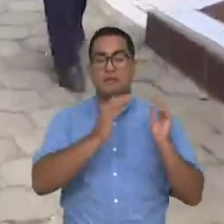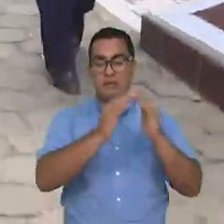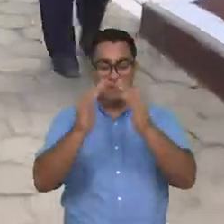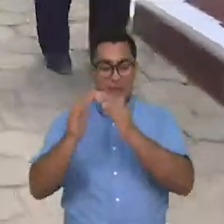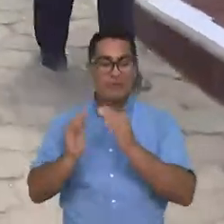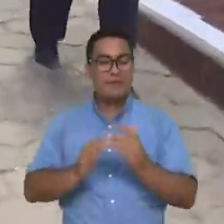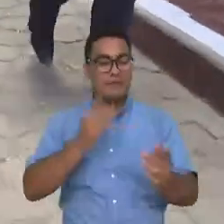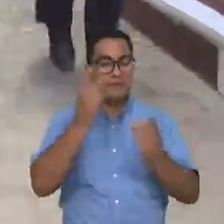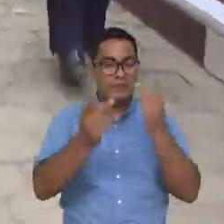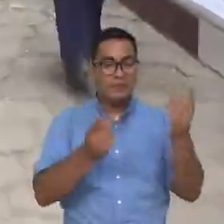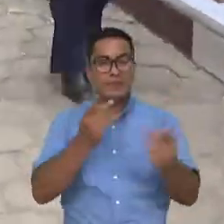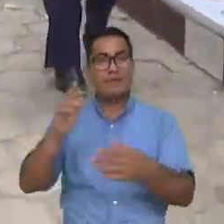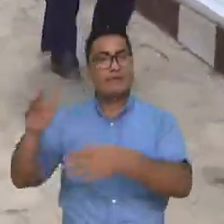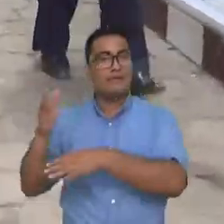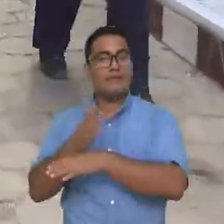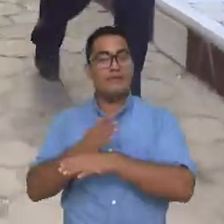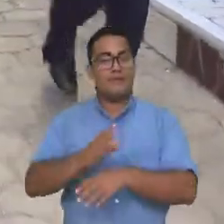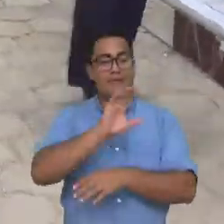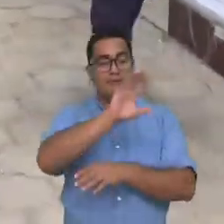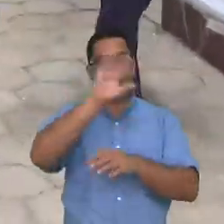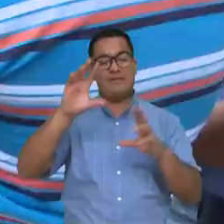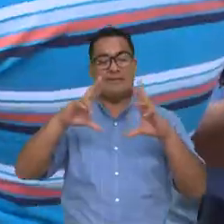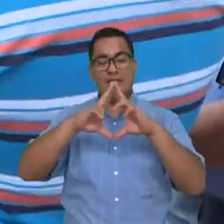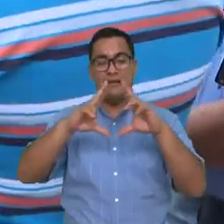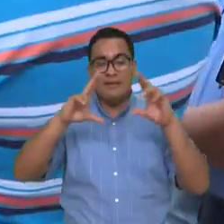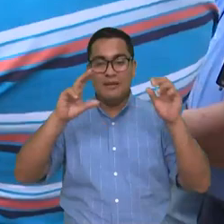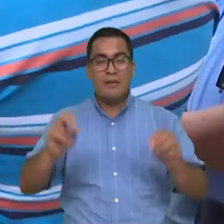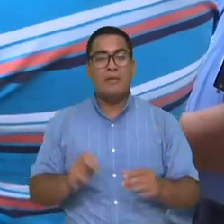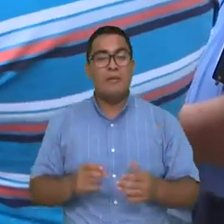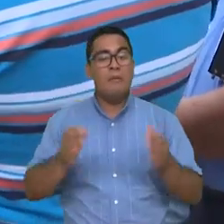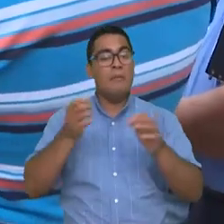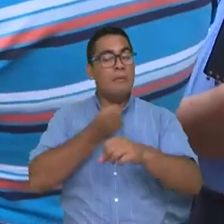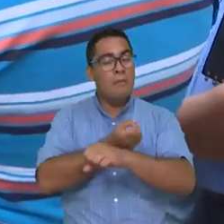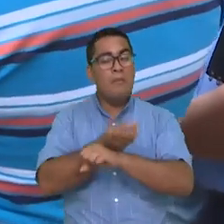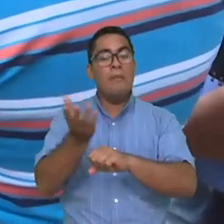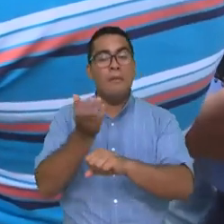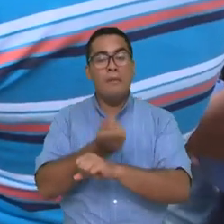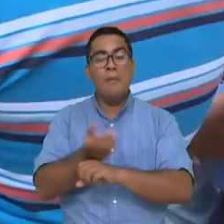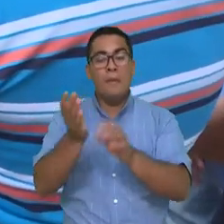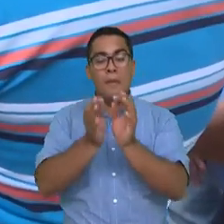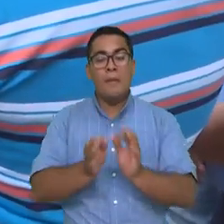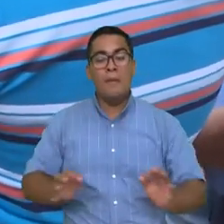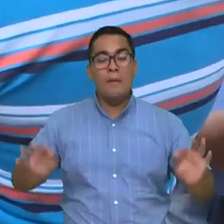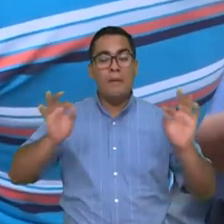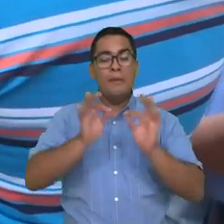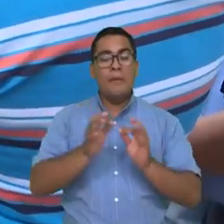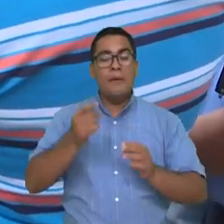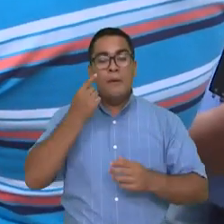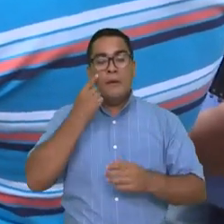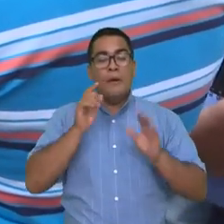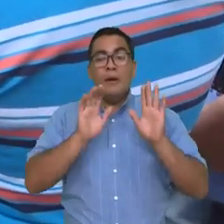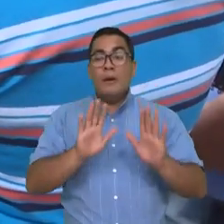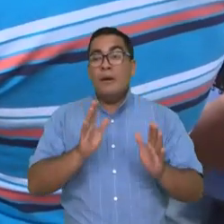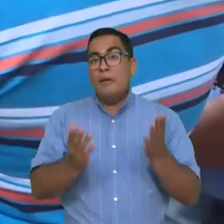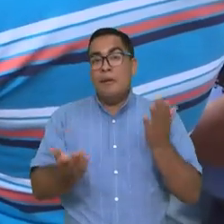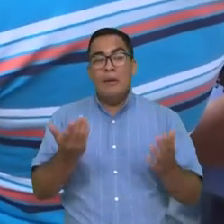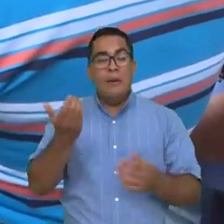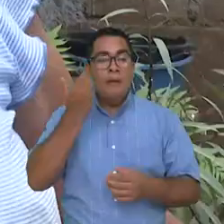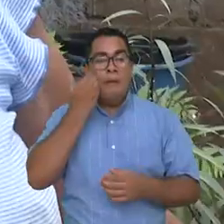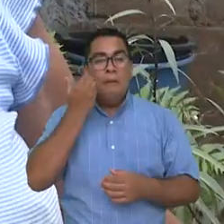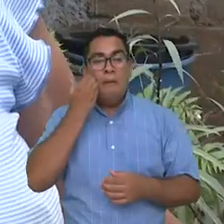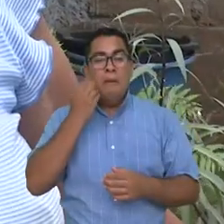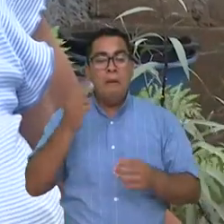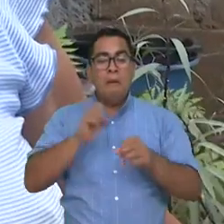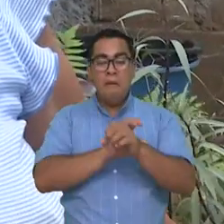los barrios y comunidades del país, brindando estas recomendaciones fundamentales de prevención ante la pandemia